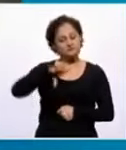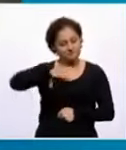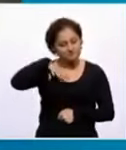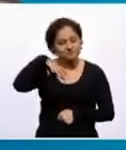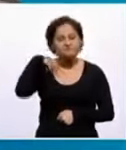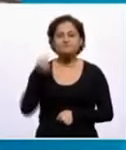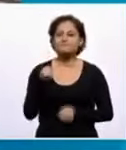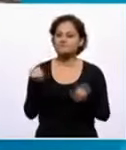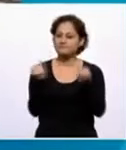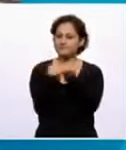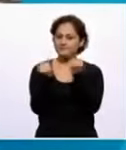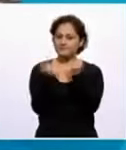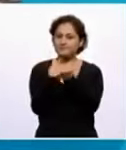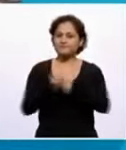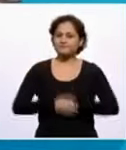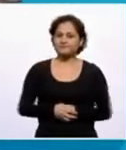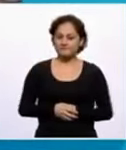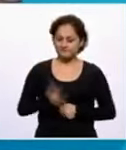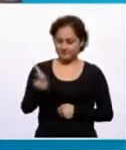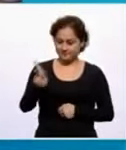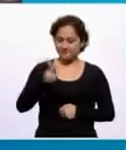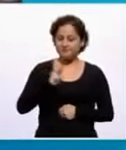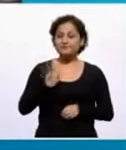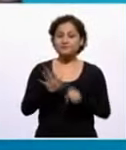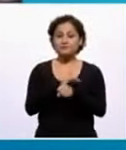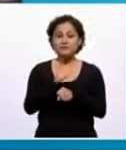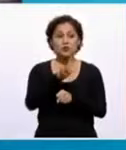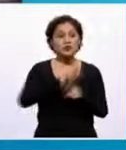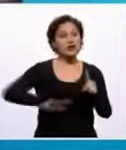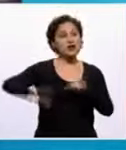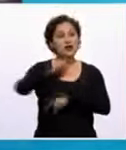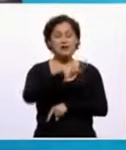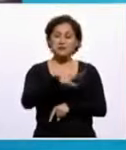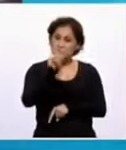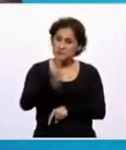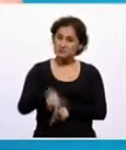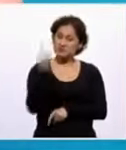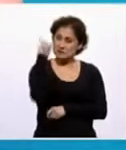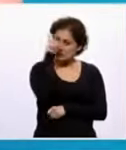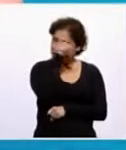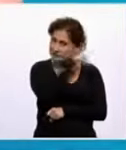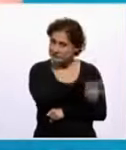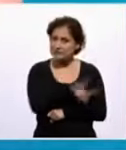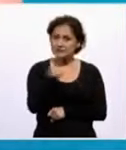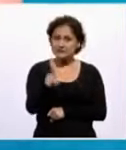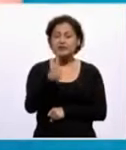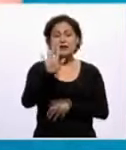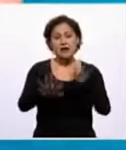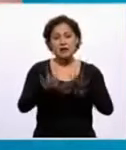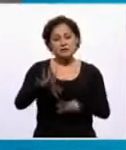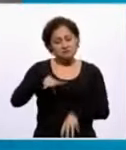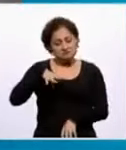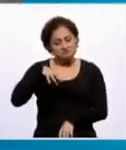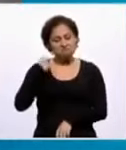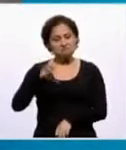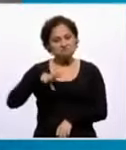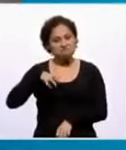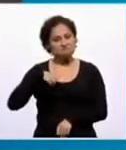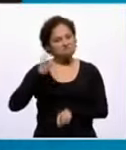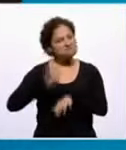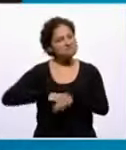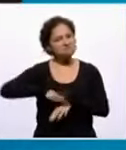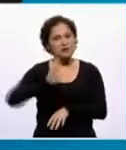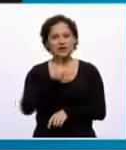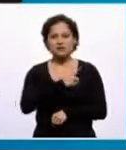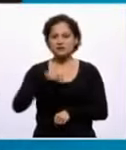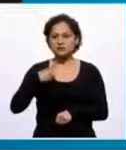remontar. El adversario es muy duro y hay que dejarse la piel. Y hay que hacerlo lo mejor posible. Y para eso hay que esforzarse todavía más. La